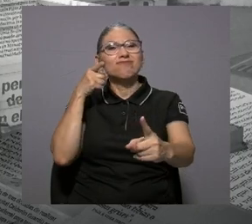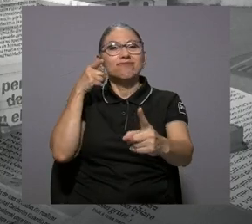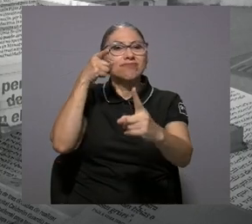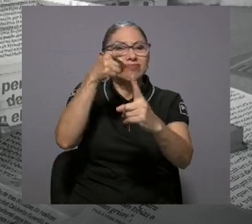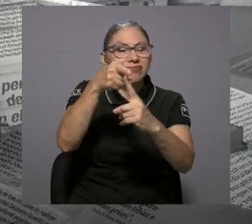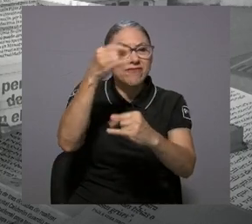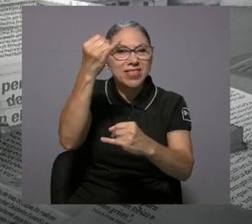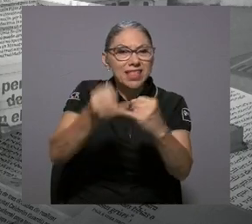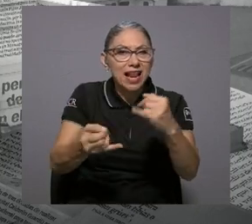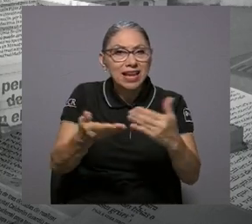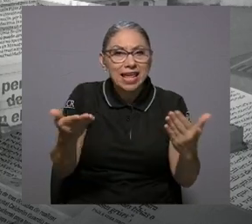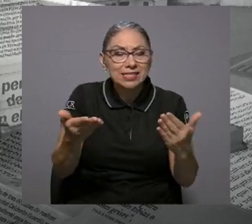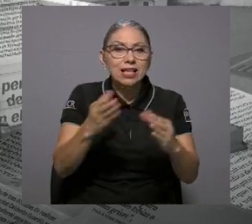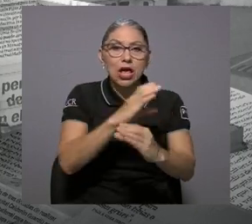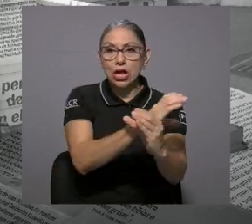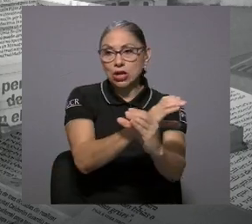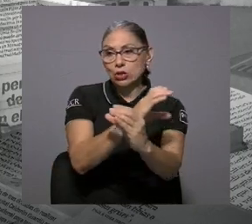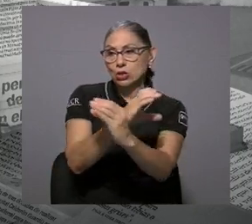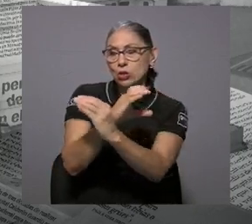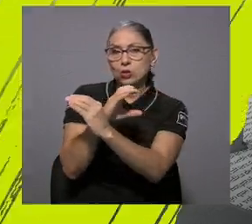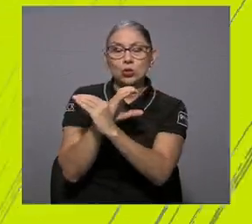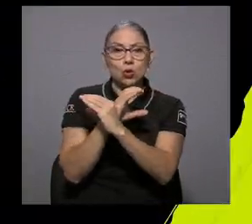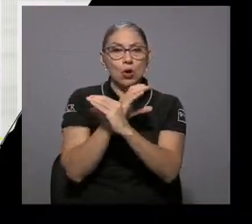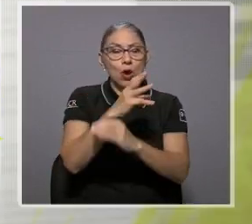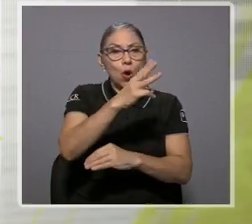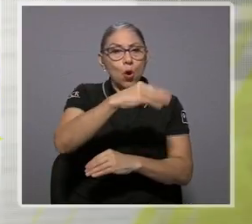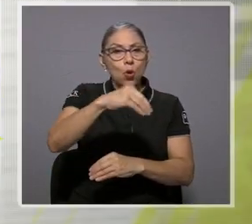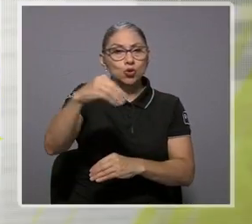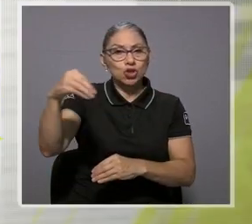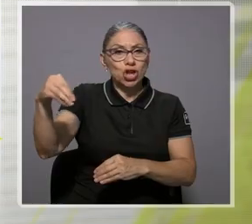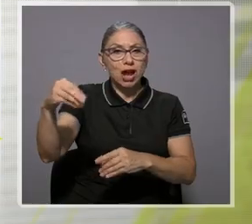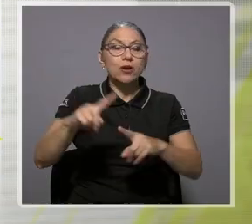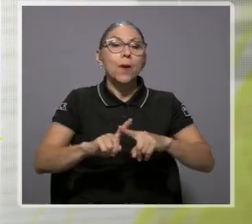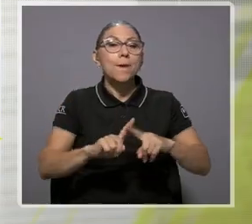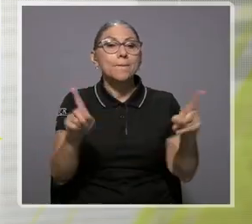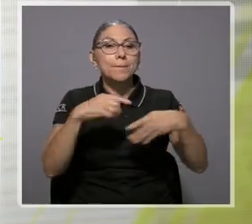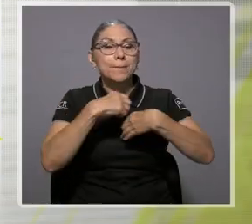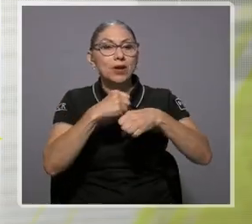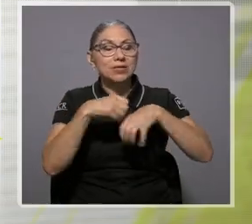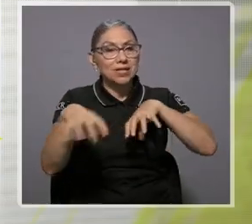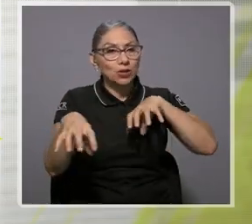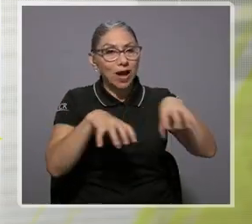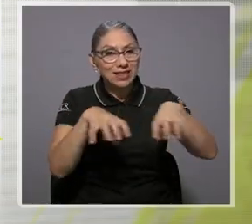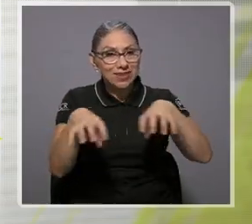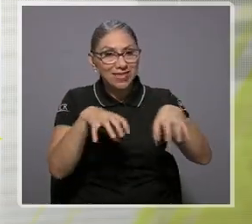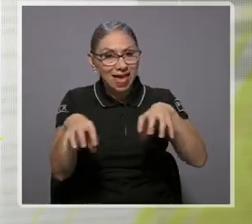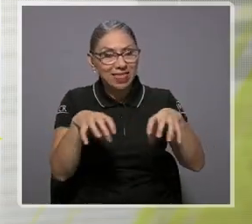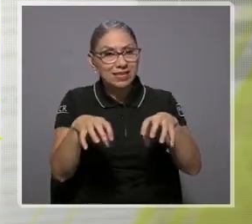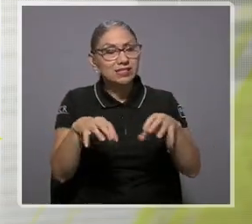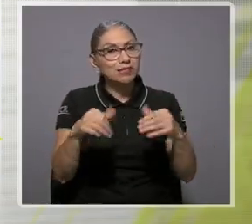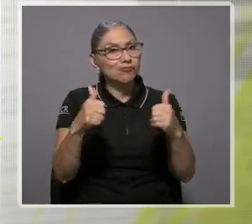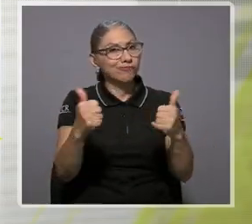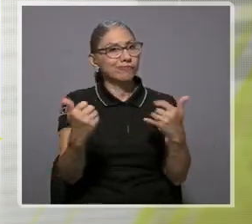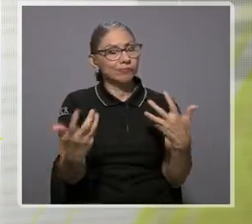la preservación del océano, pero hacer actividades en